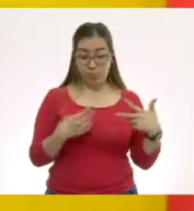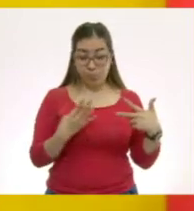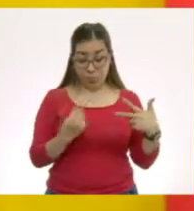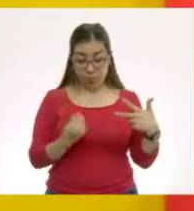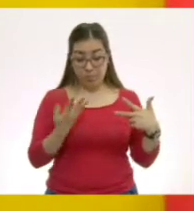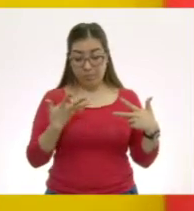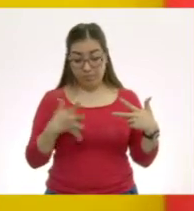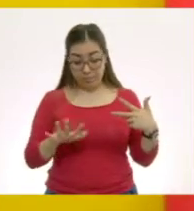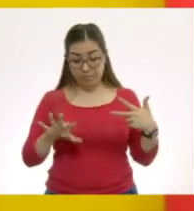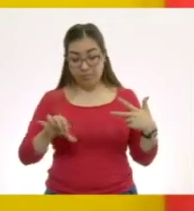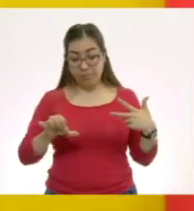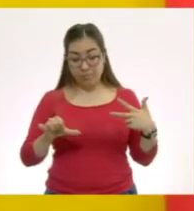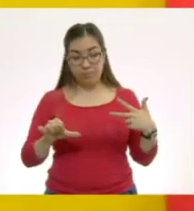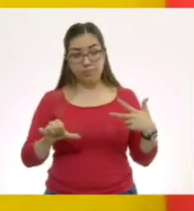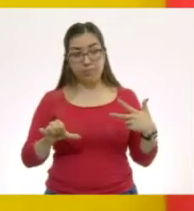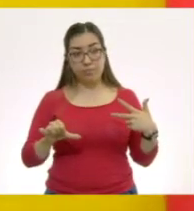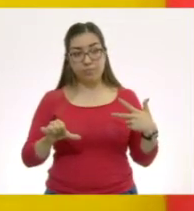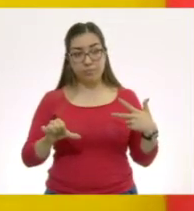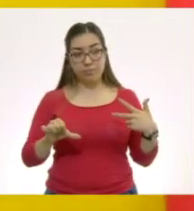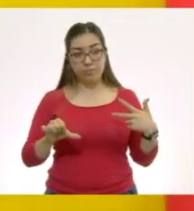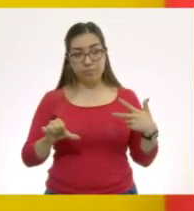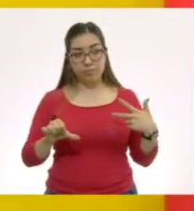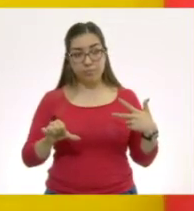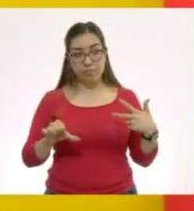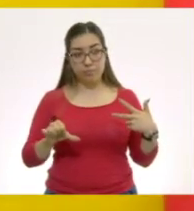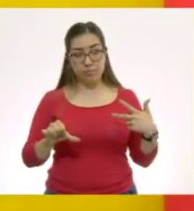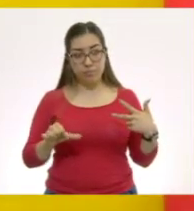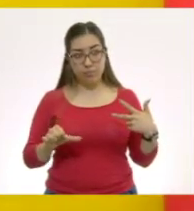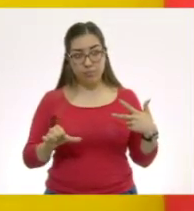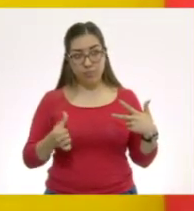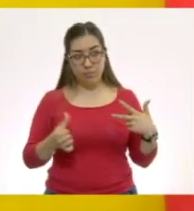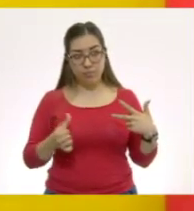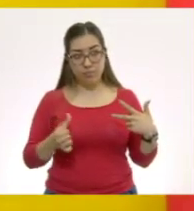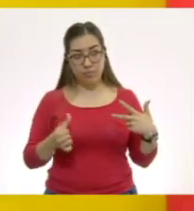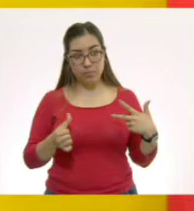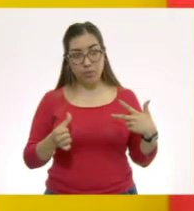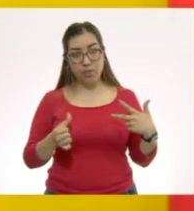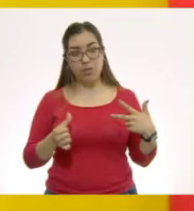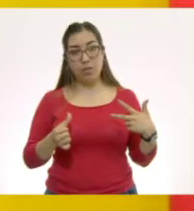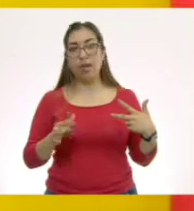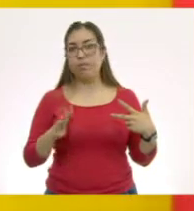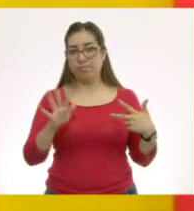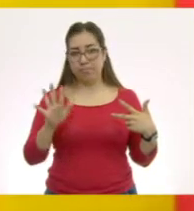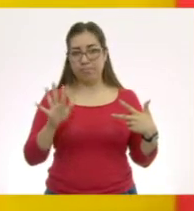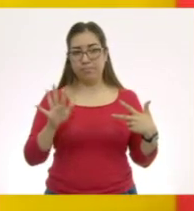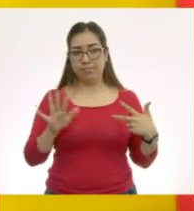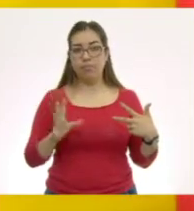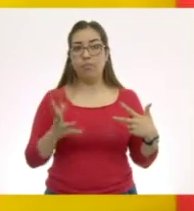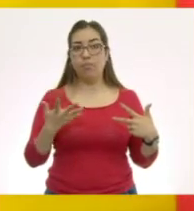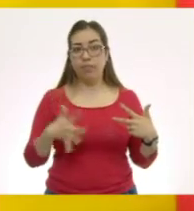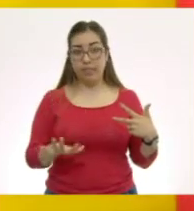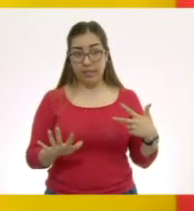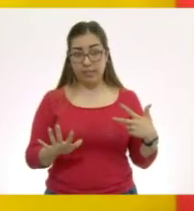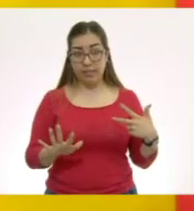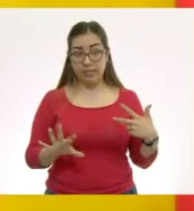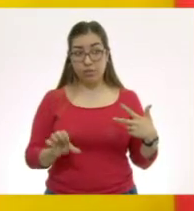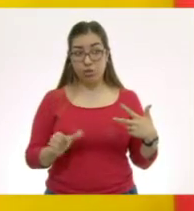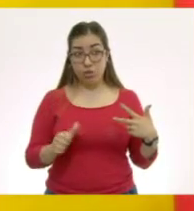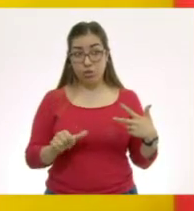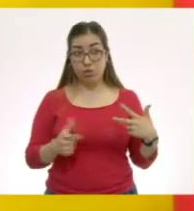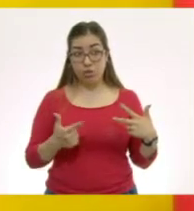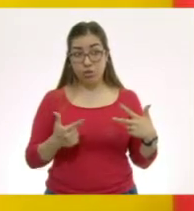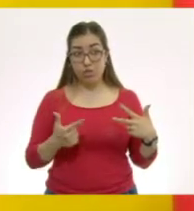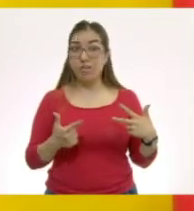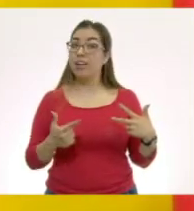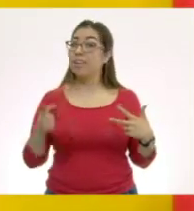10, cambio por una decena, 1, 2. Entonces, quiere decir que 10,